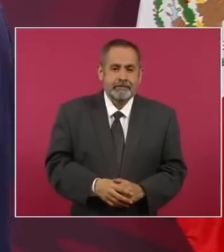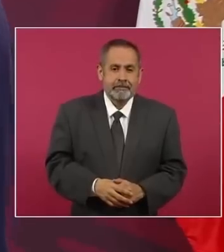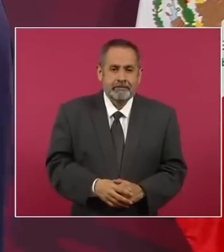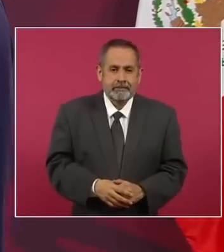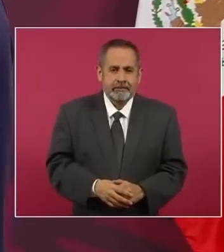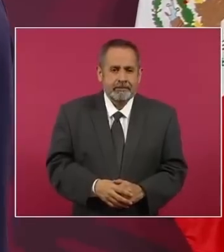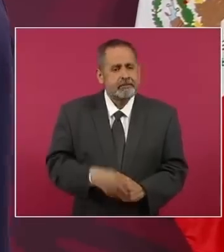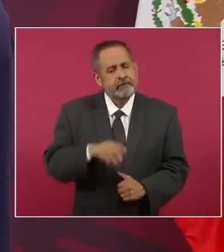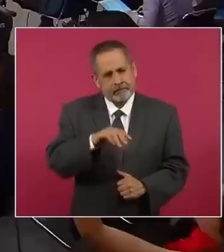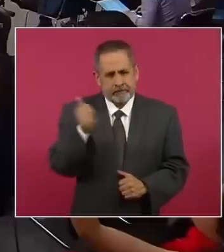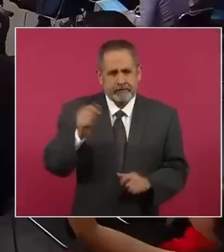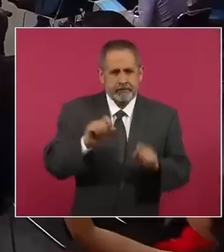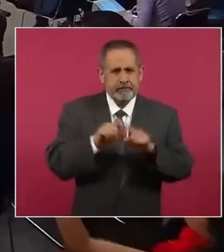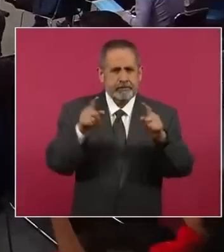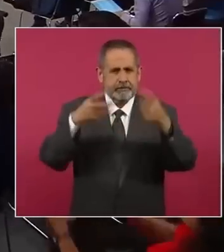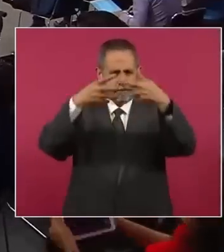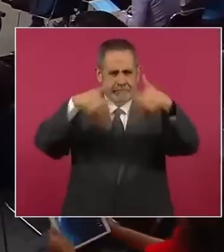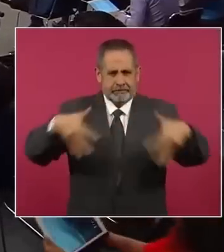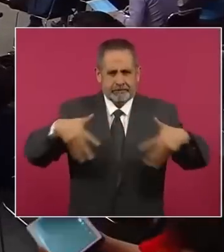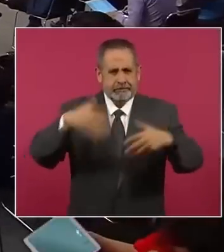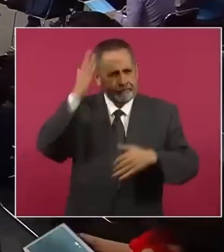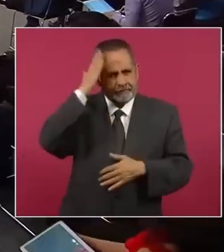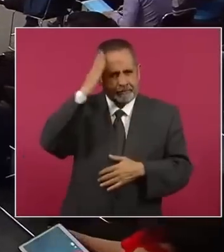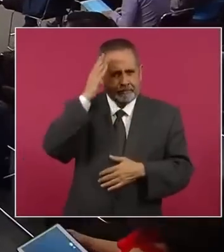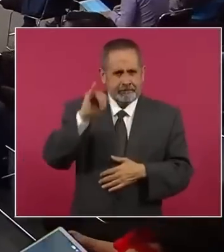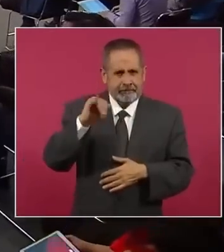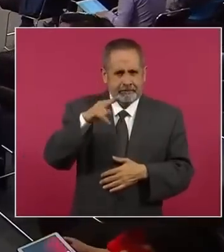Pero ahora ponme la araña.